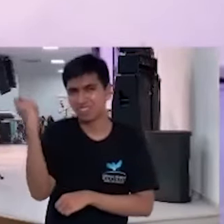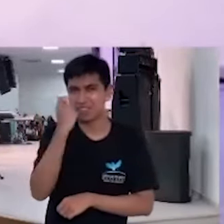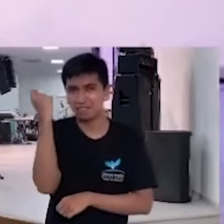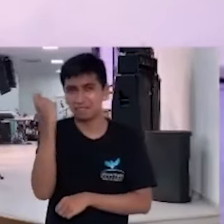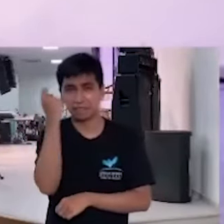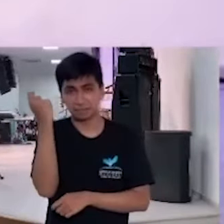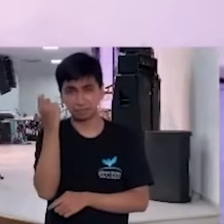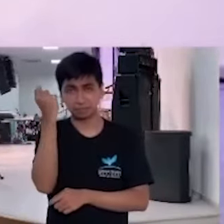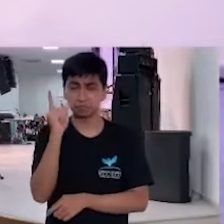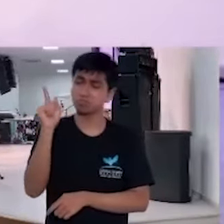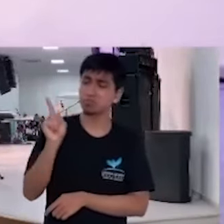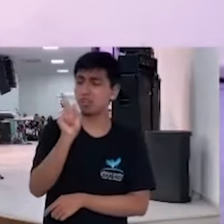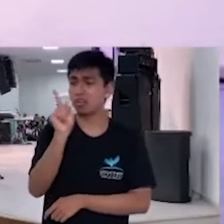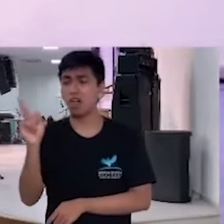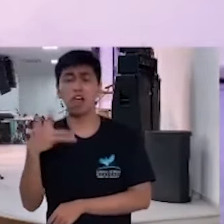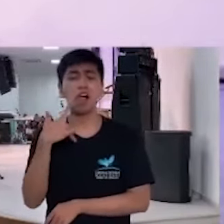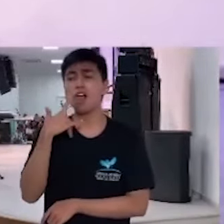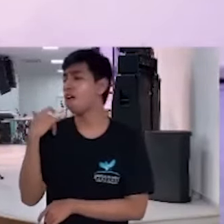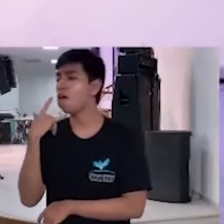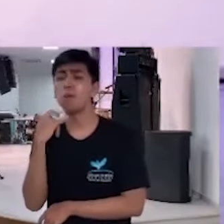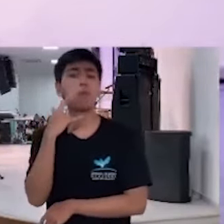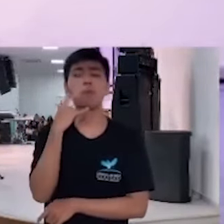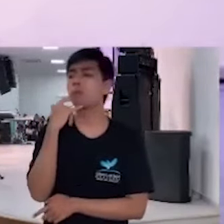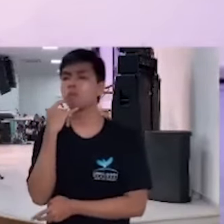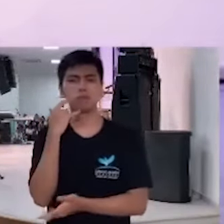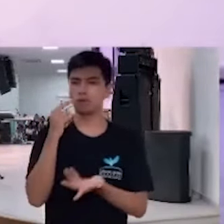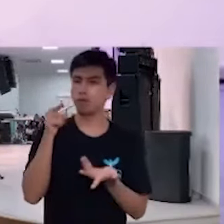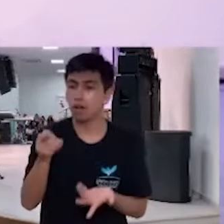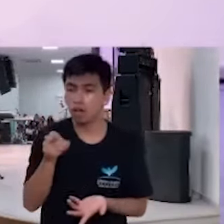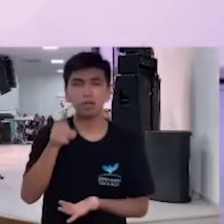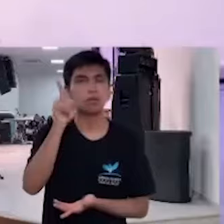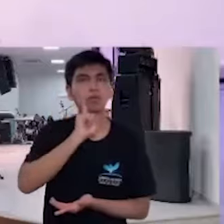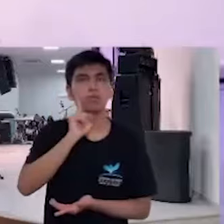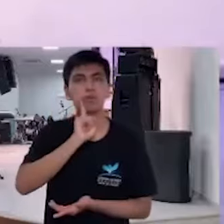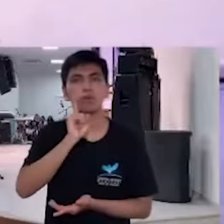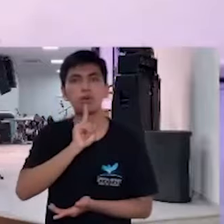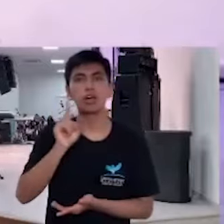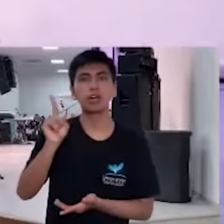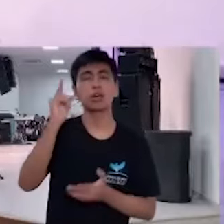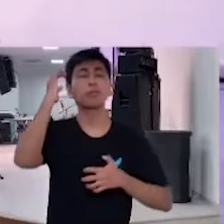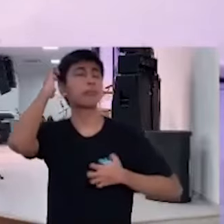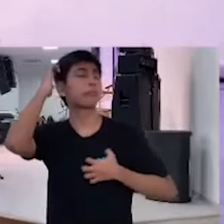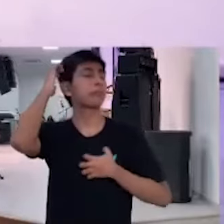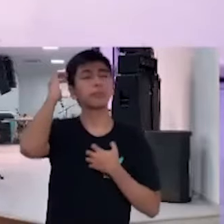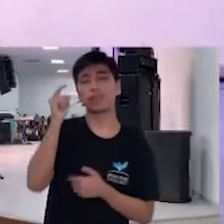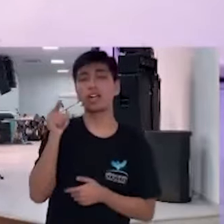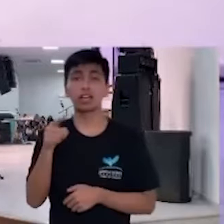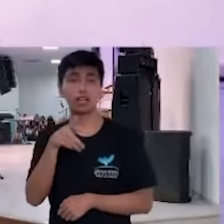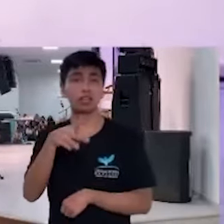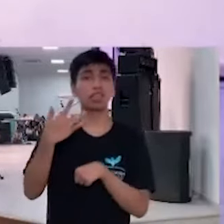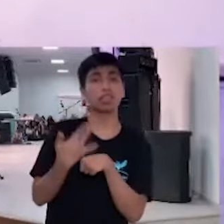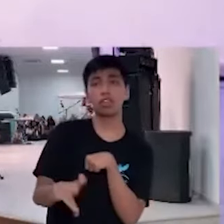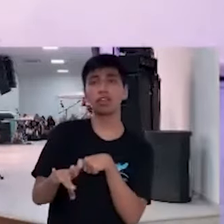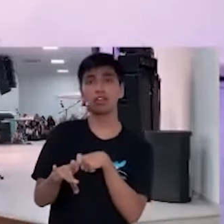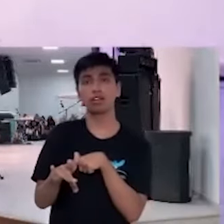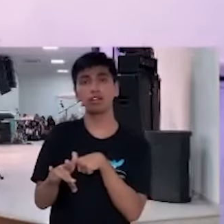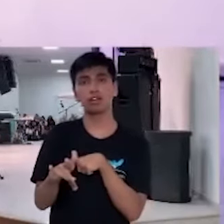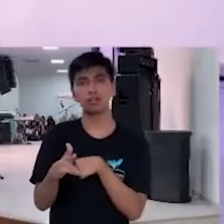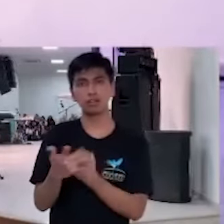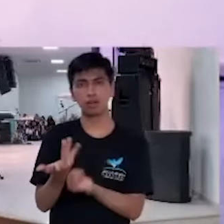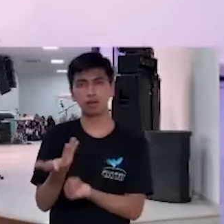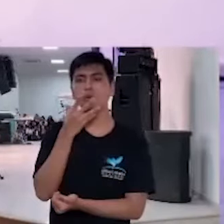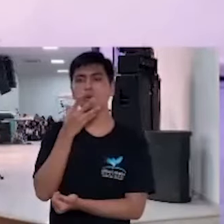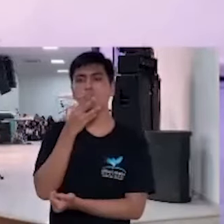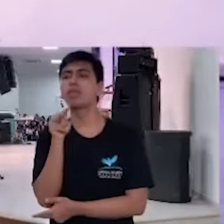una mujer imprudente. Y pastores que van bien en su carrera y de repente no falta la mujer imprudente, entallada, escotada,